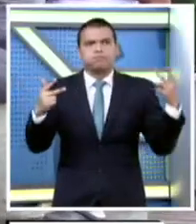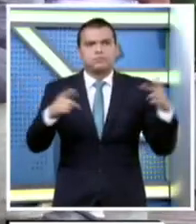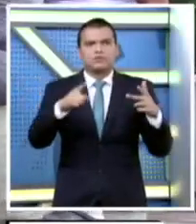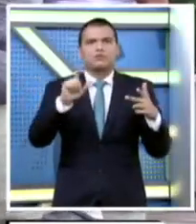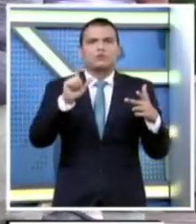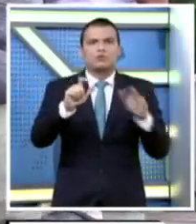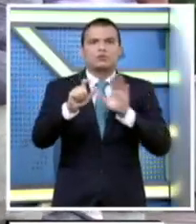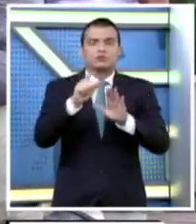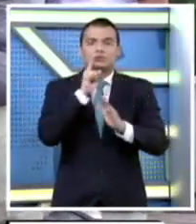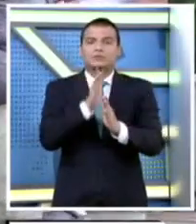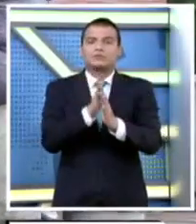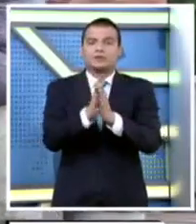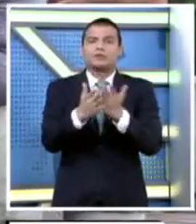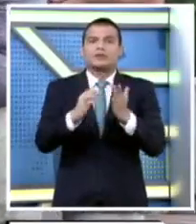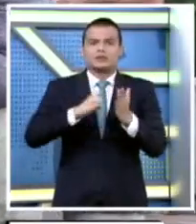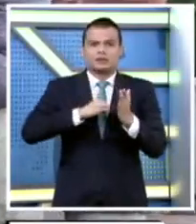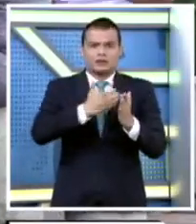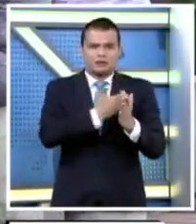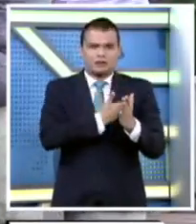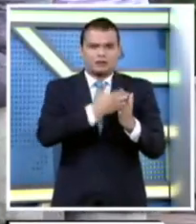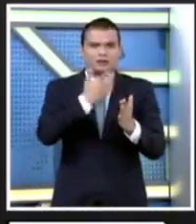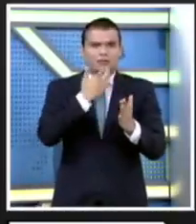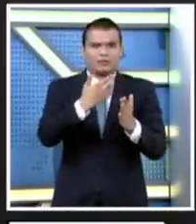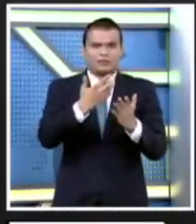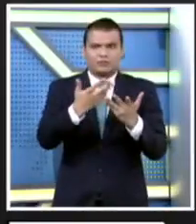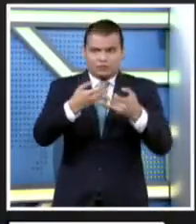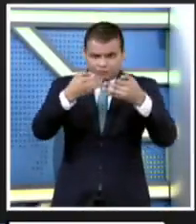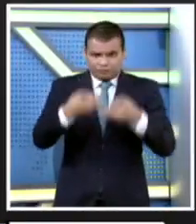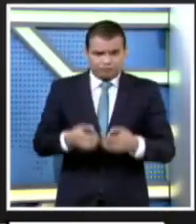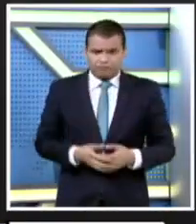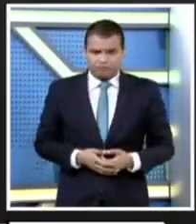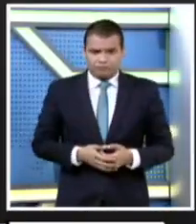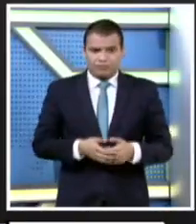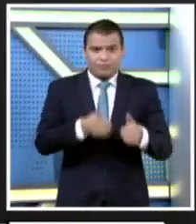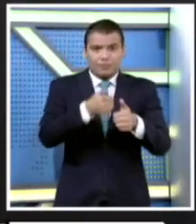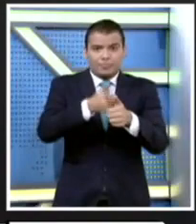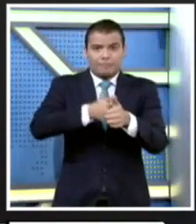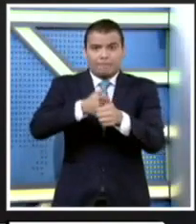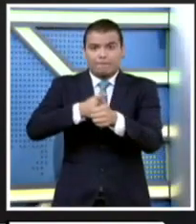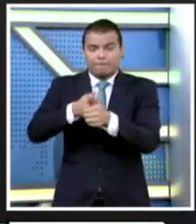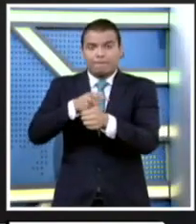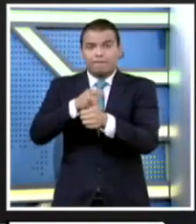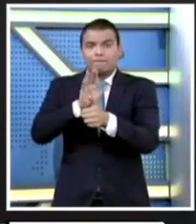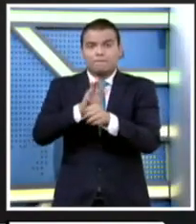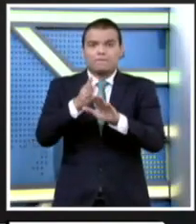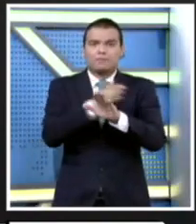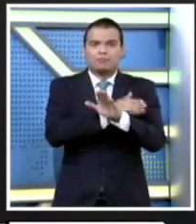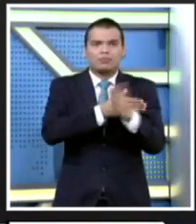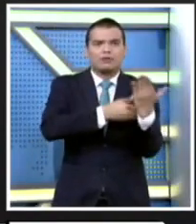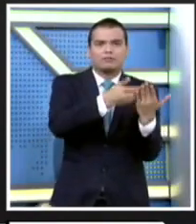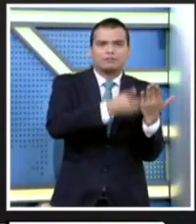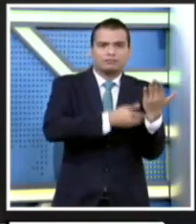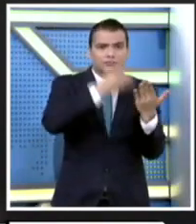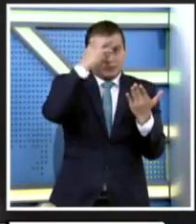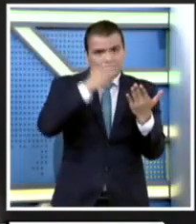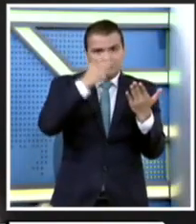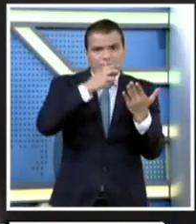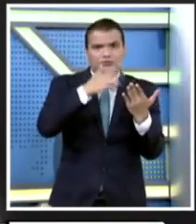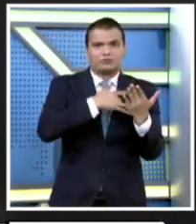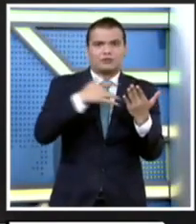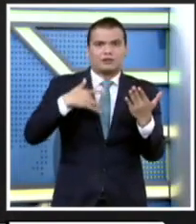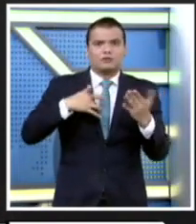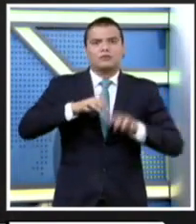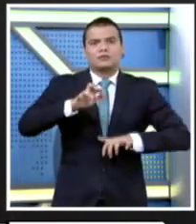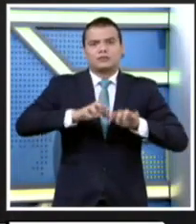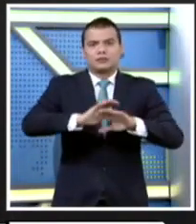diciendo que iban con el permiso de la alcaldía de Cali. No es cierto. Cada persona que va a viajar debe tener el tamizaje que le hace la Secretaría de